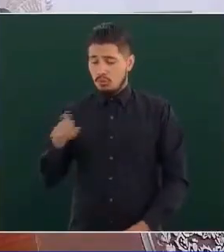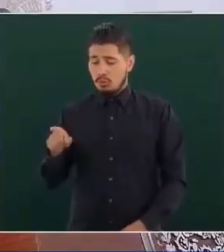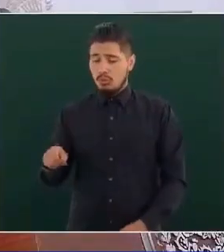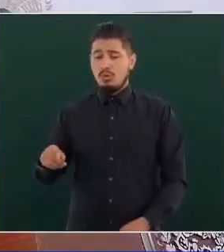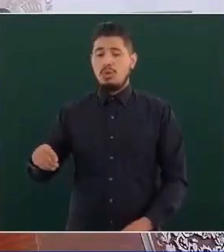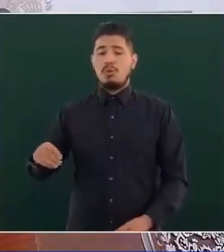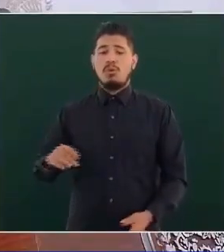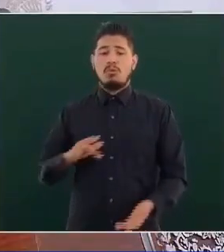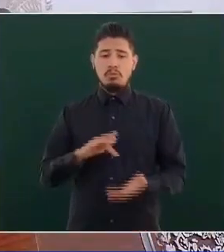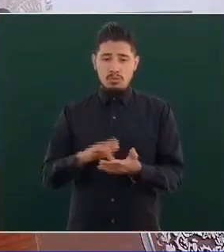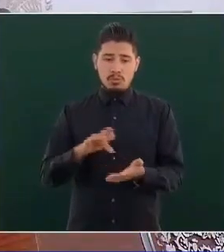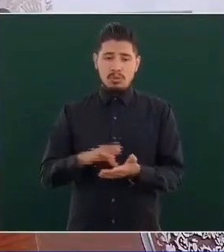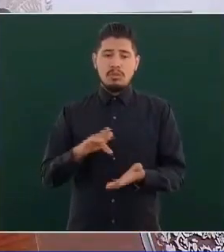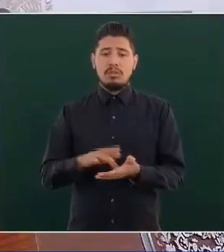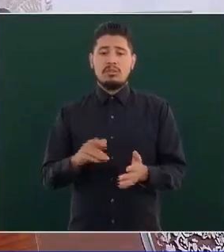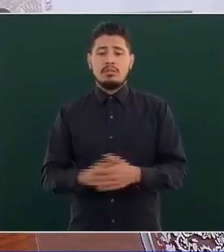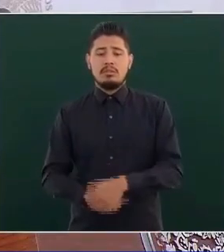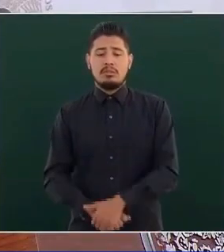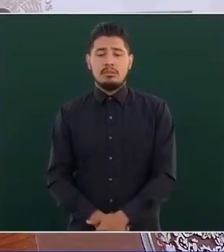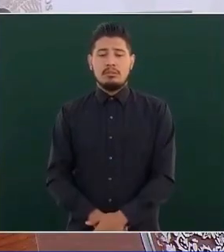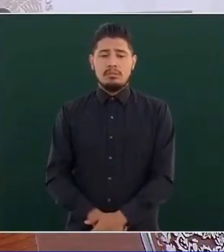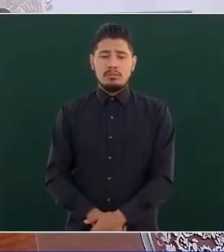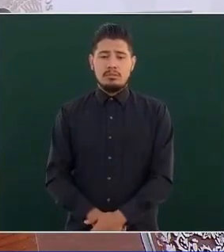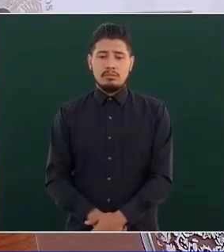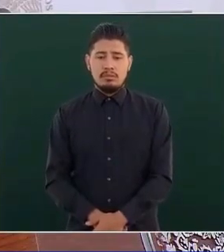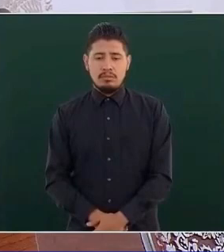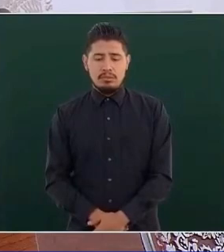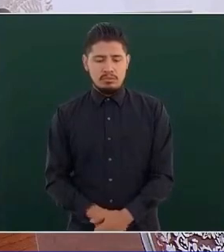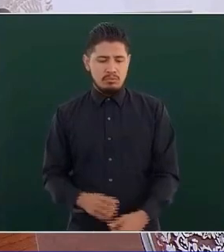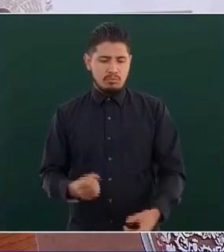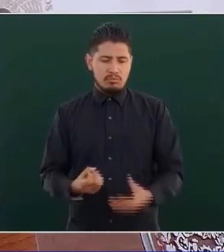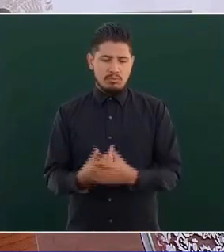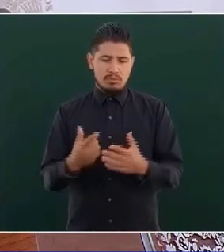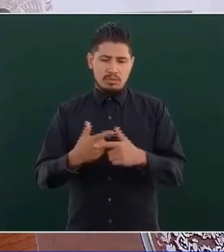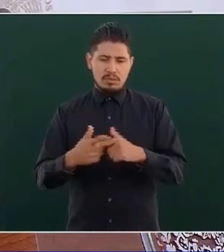la aplicación del programa neoliberal